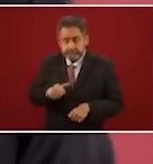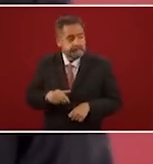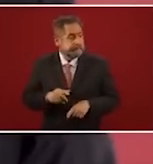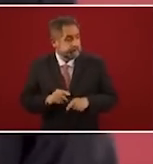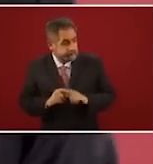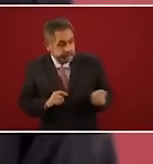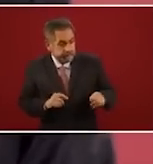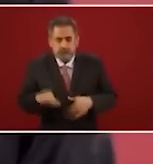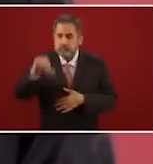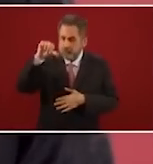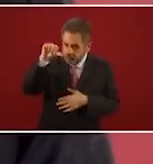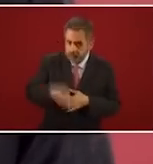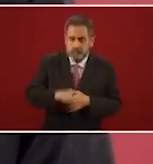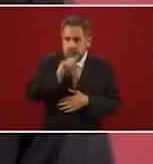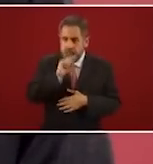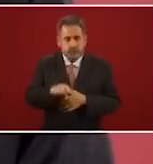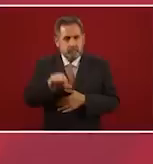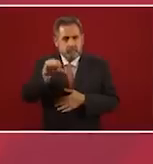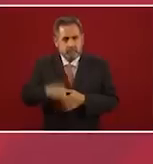Que hoy mismo,